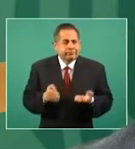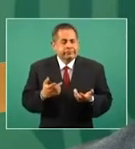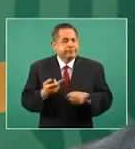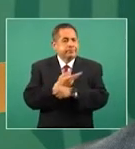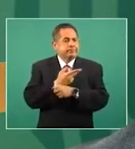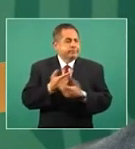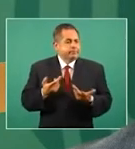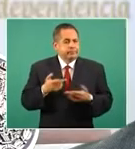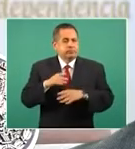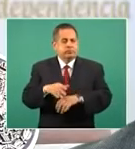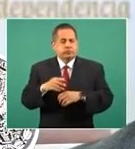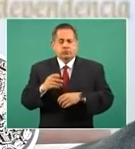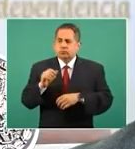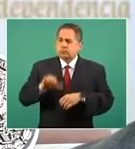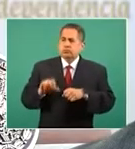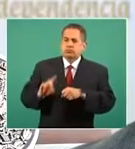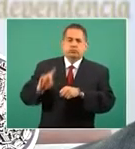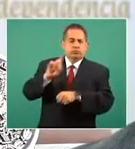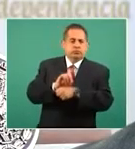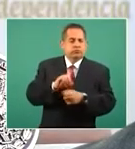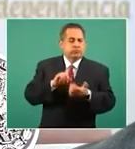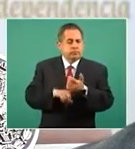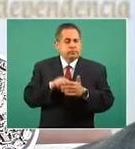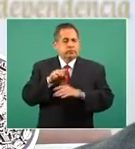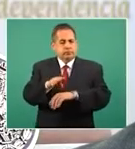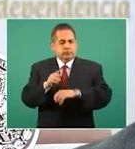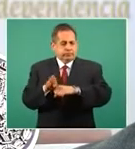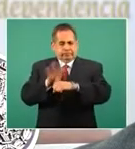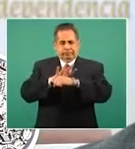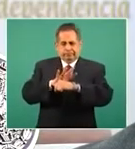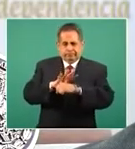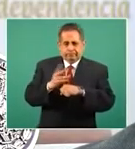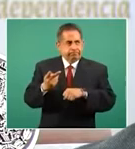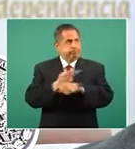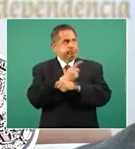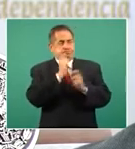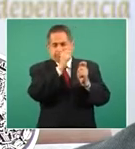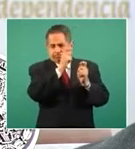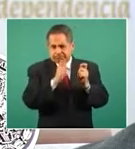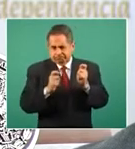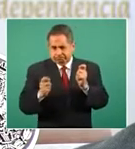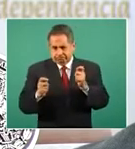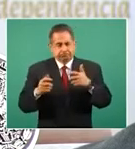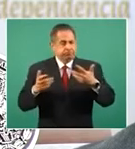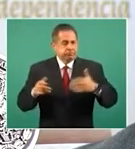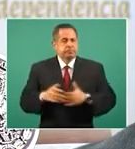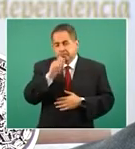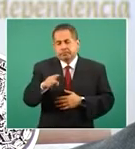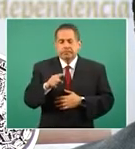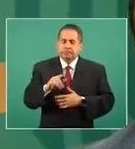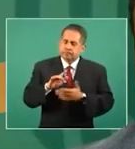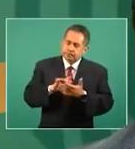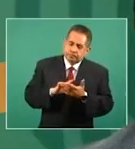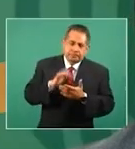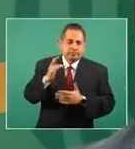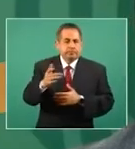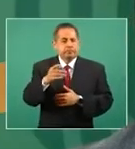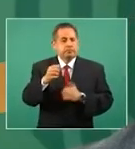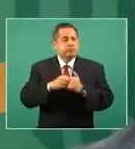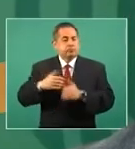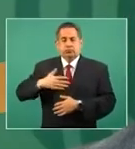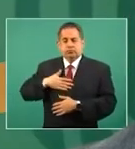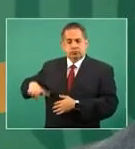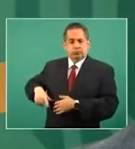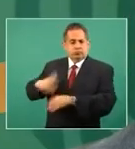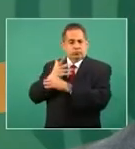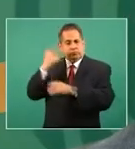como ocurrirá con el resto de la población, el presidente va a ser vacunado cuando le toque el turno a los adultos mayores y cuando, por rangos de